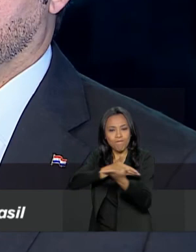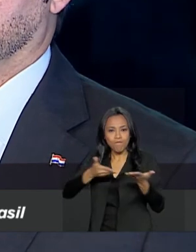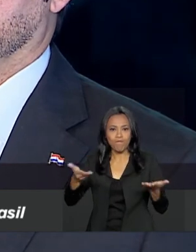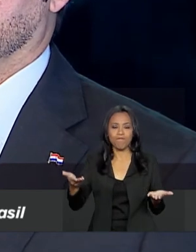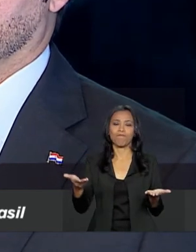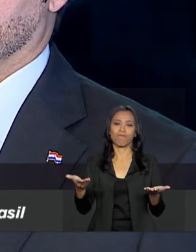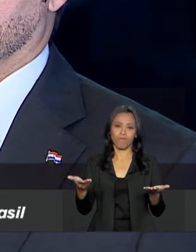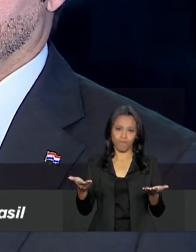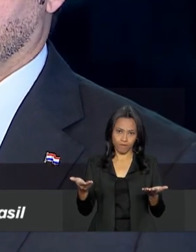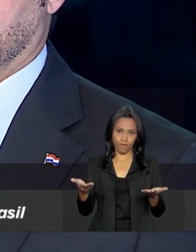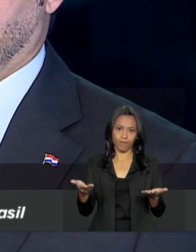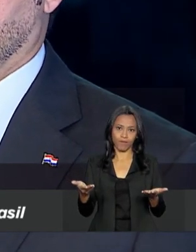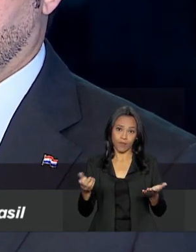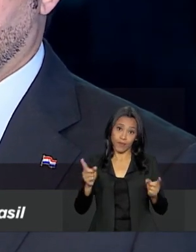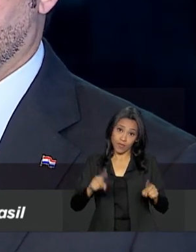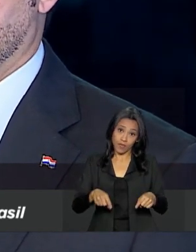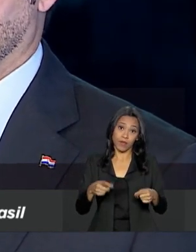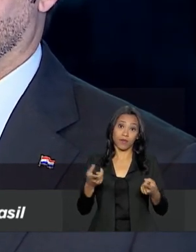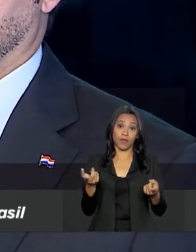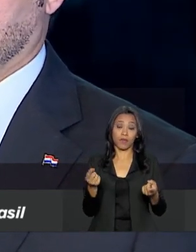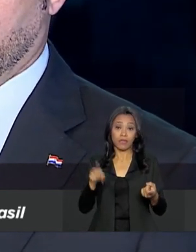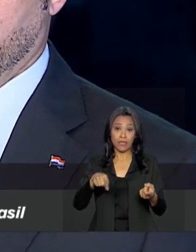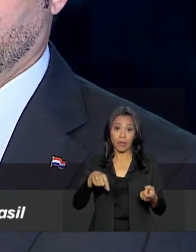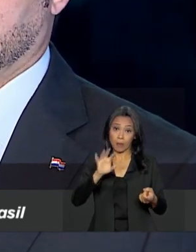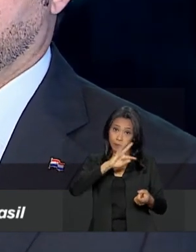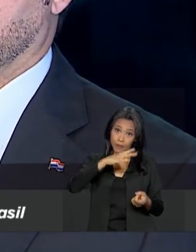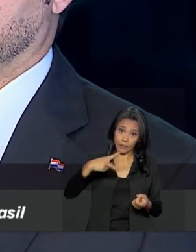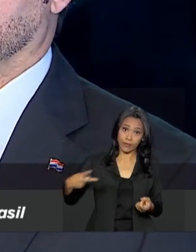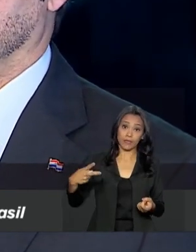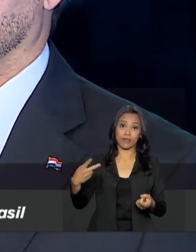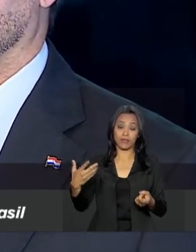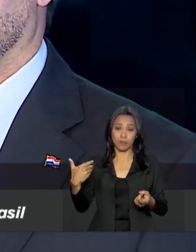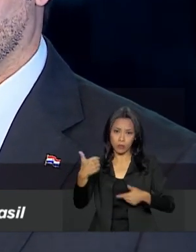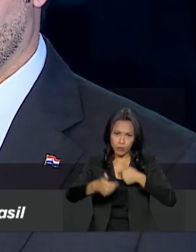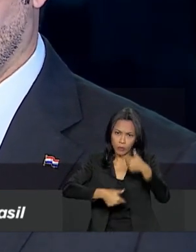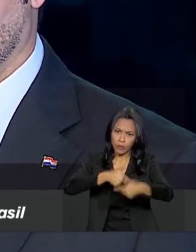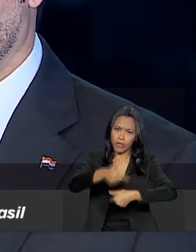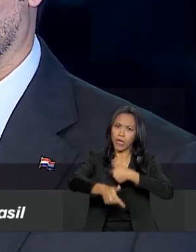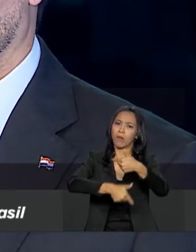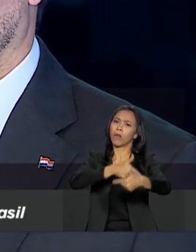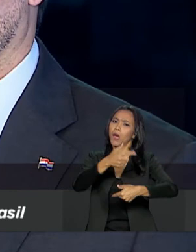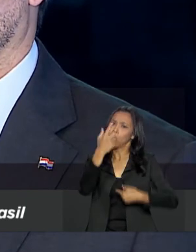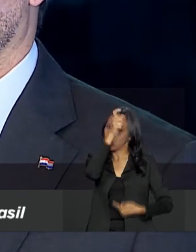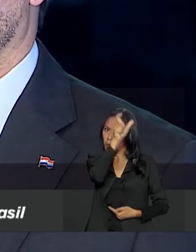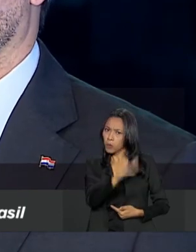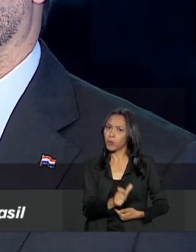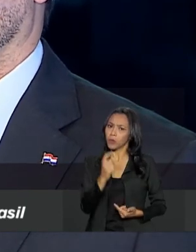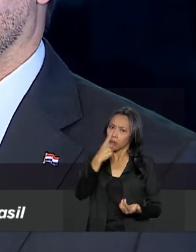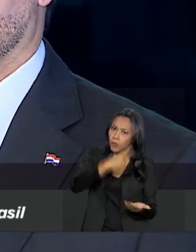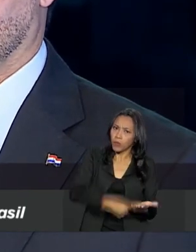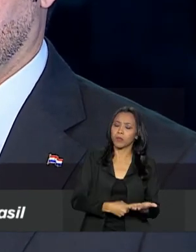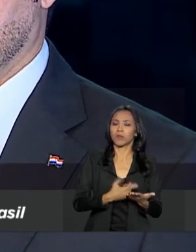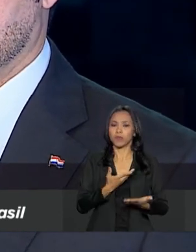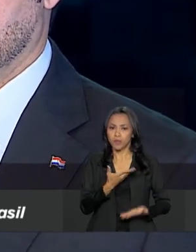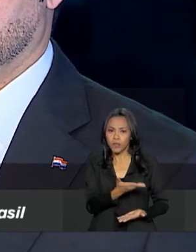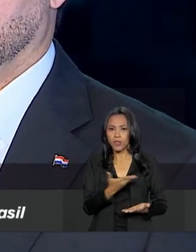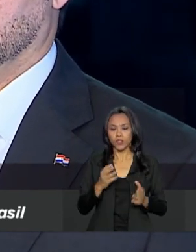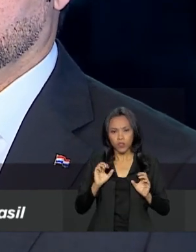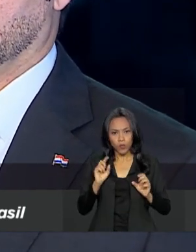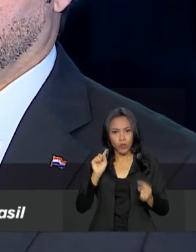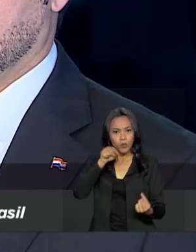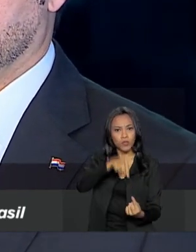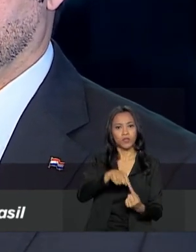ya manifestadole al presidente y a su equipo de trabajo el compromiso del nuevo gobierno en